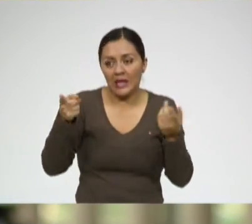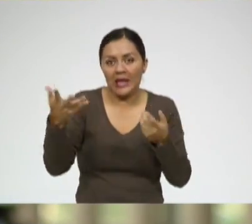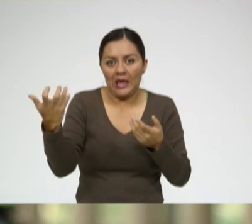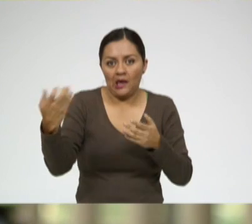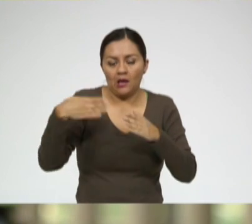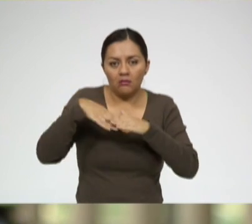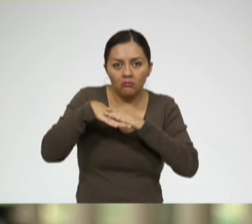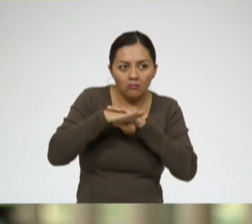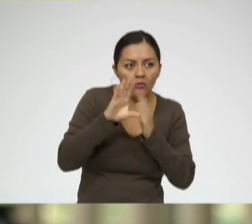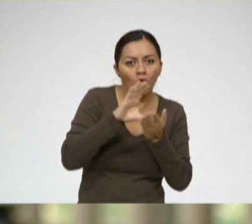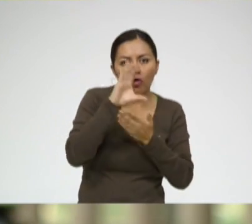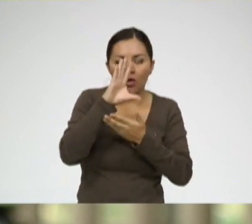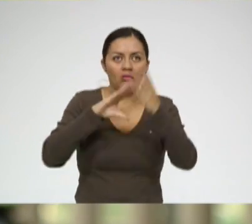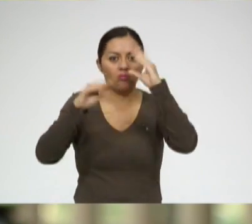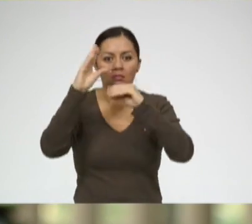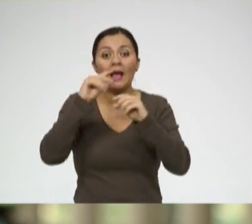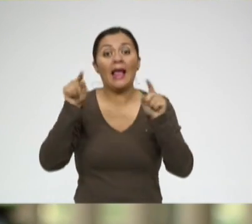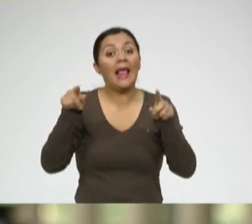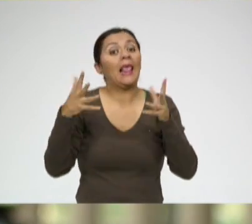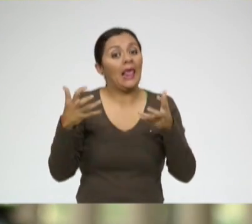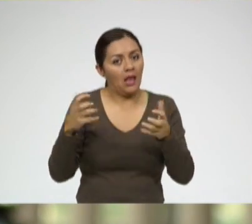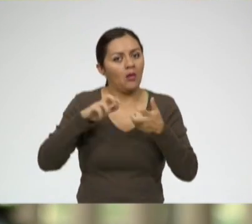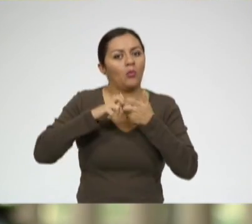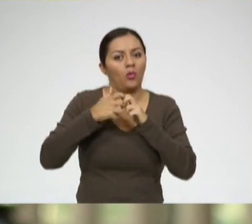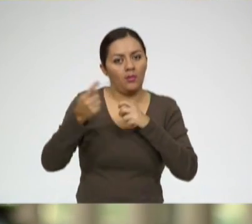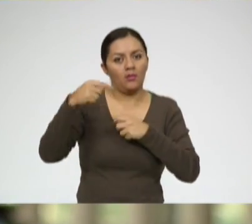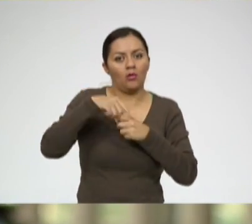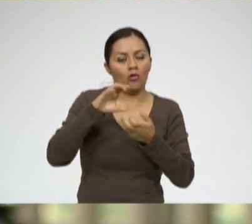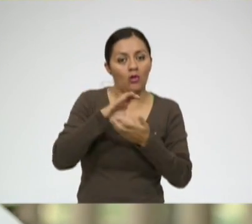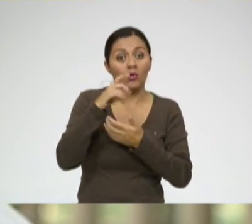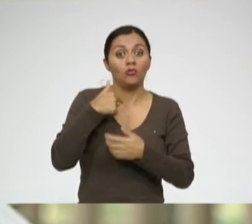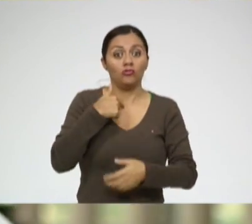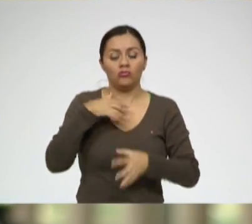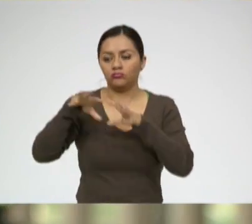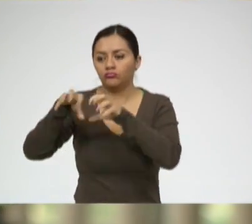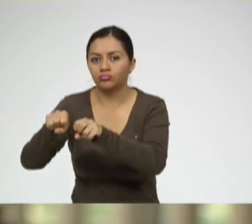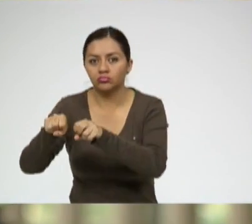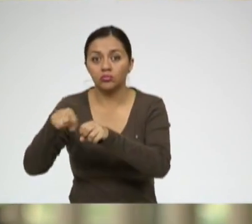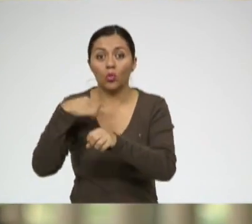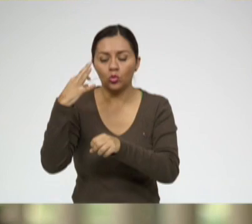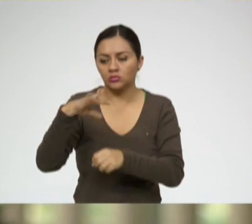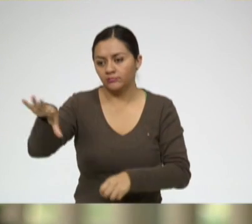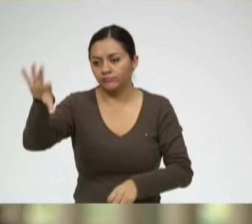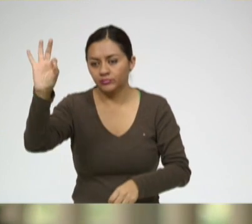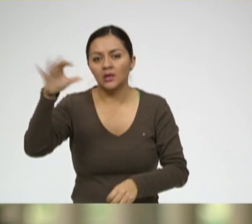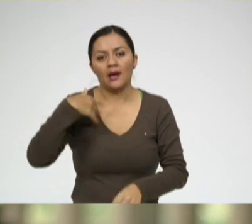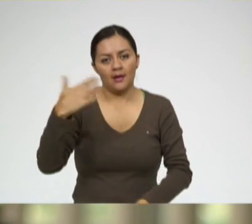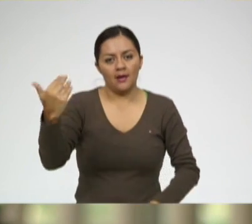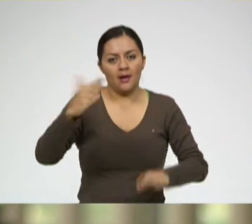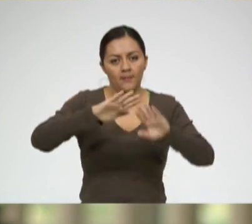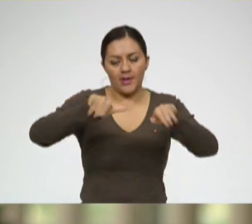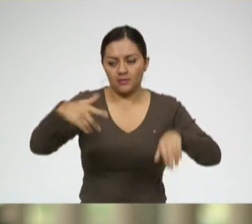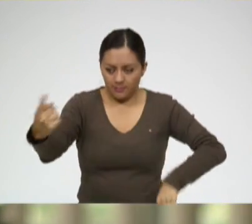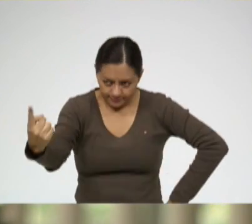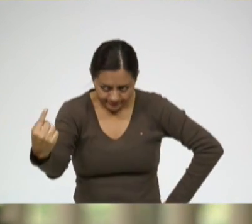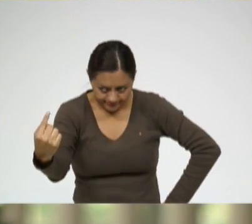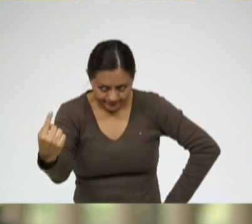intentando infiltrar. Entonces cuando uno detecta eso, entonces se lo llama aparte y trata